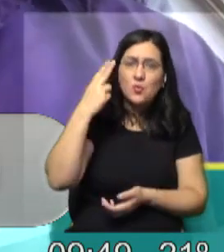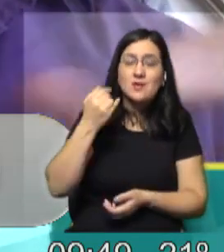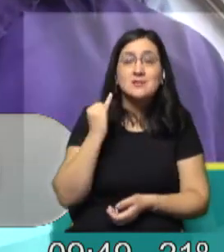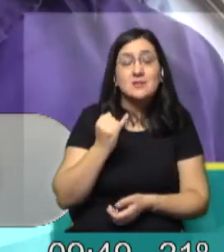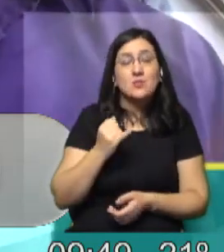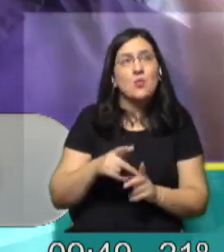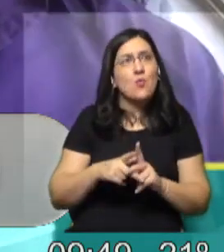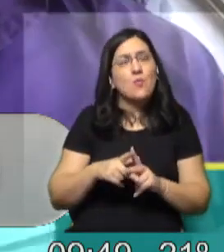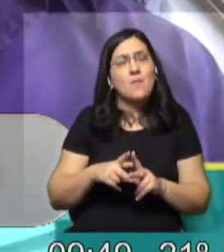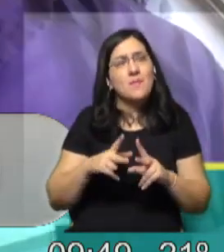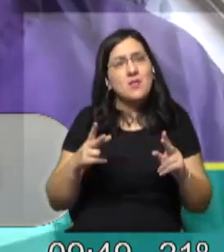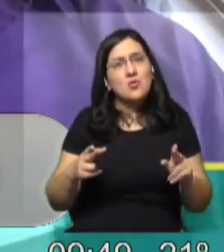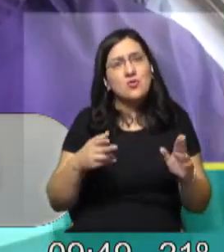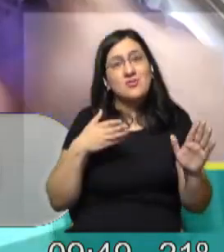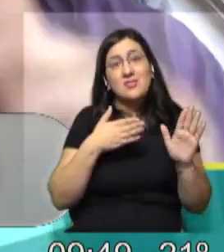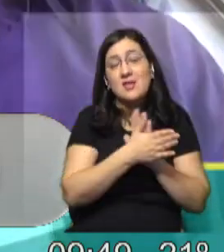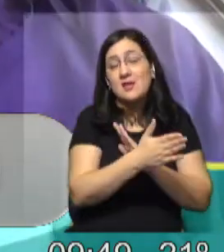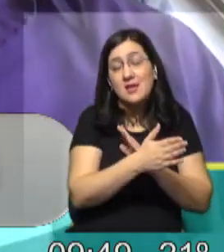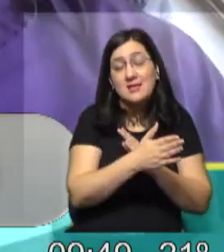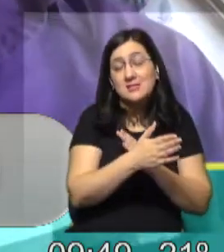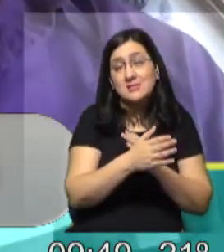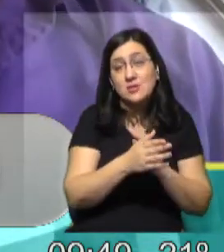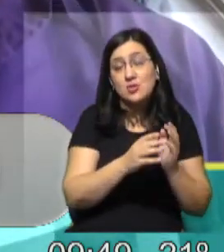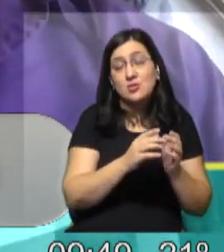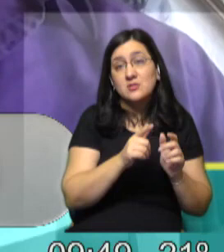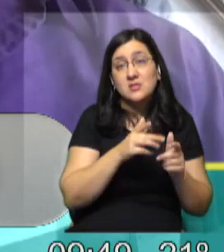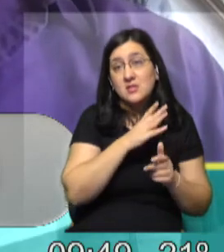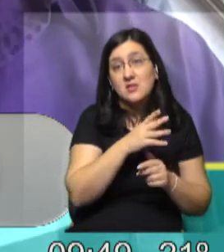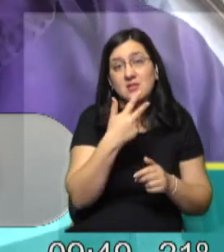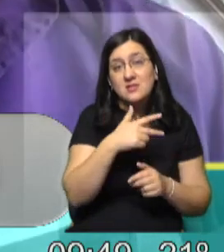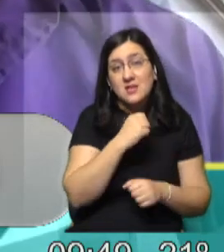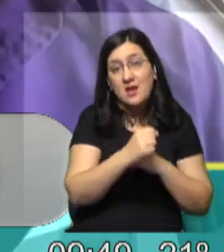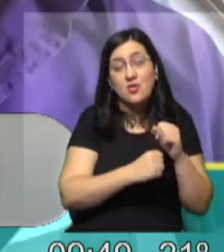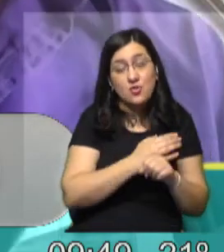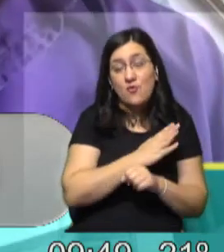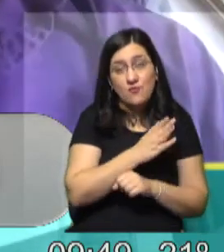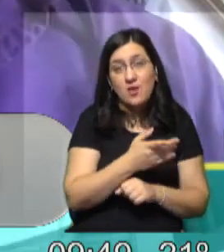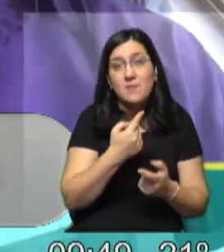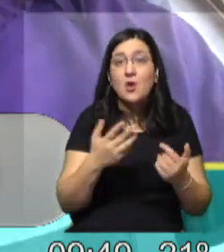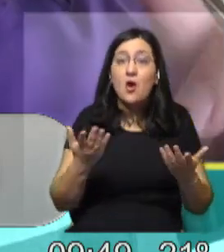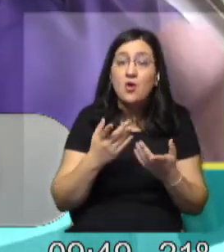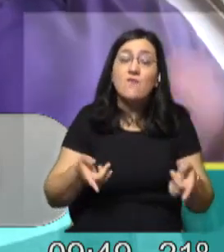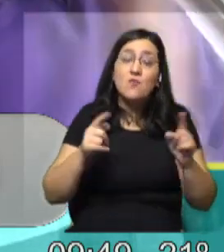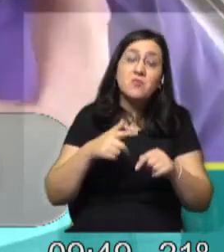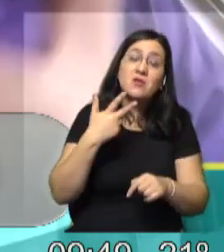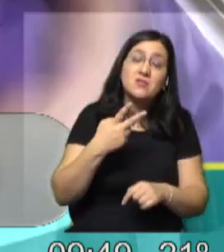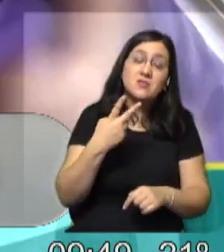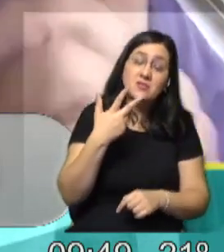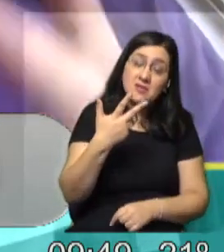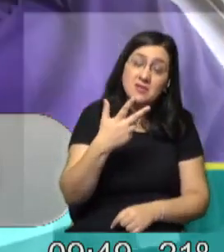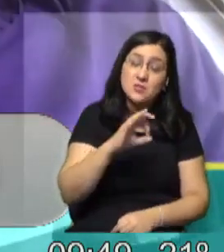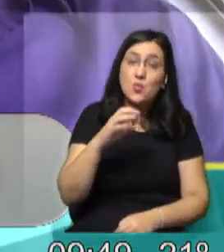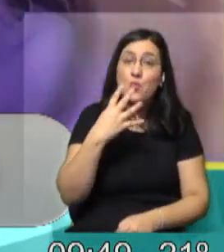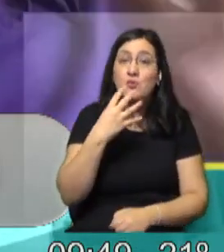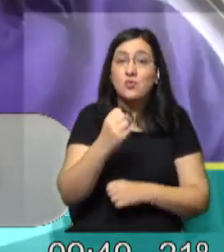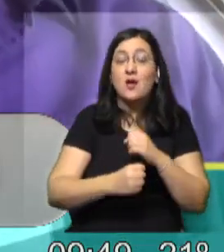un largo periodo con el exilio sin ir después tuve 13 años y ahora estoy volviendo cada 3 cu años años pero voy a